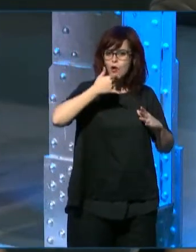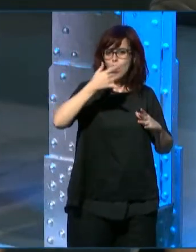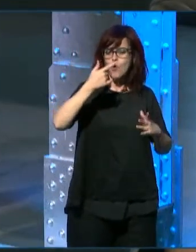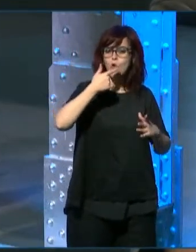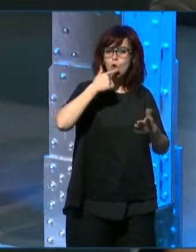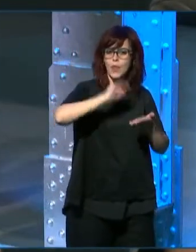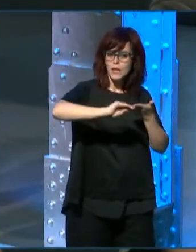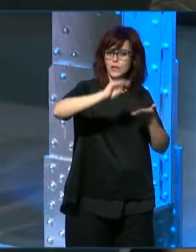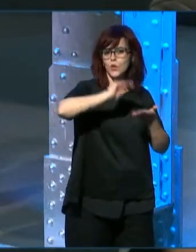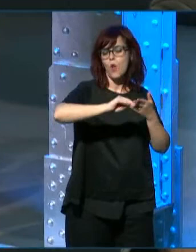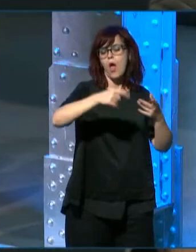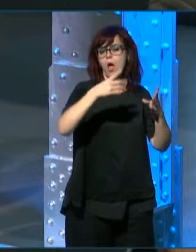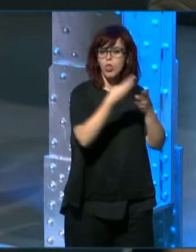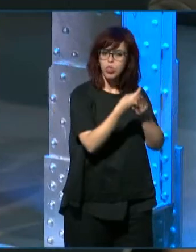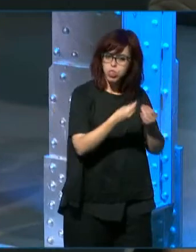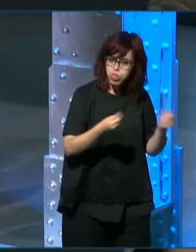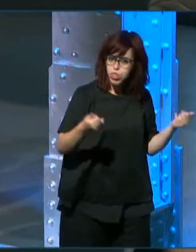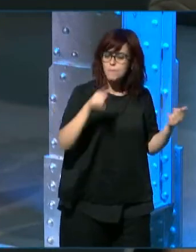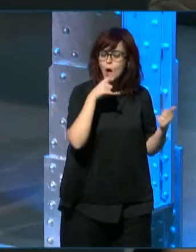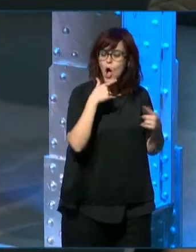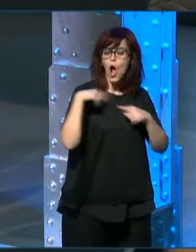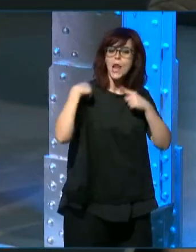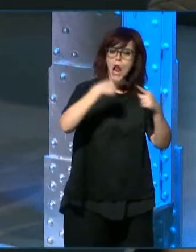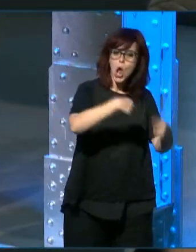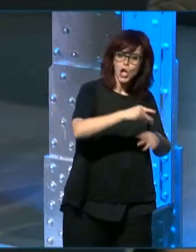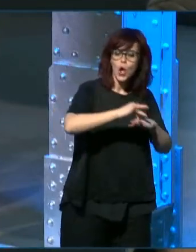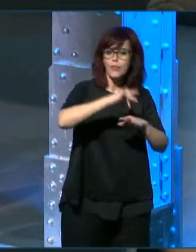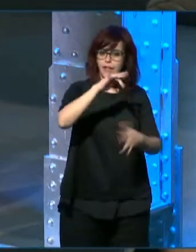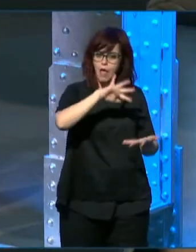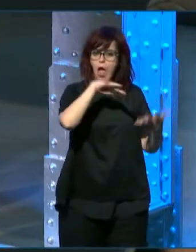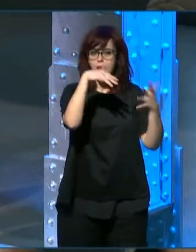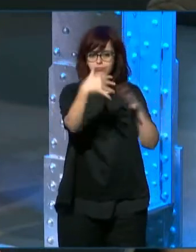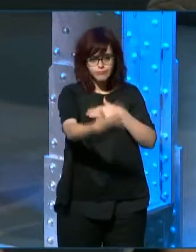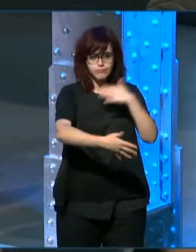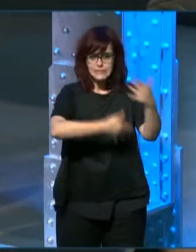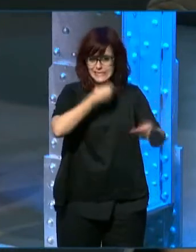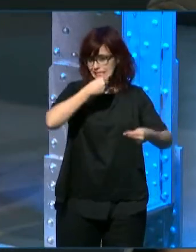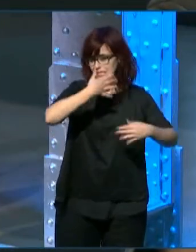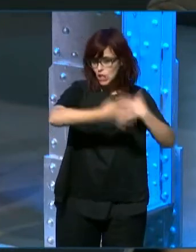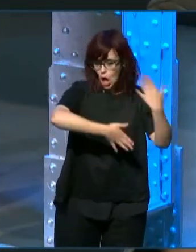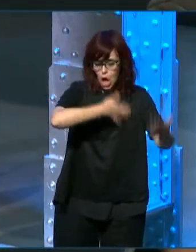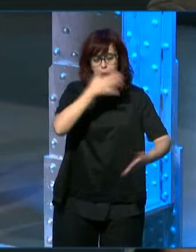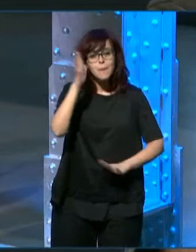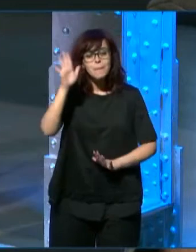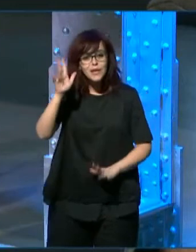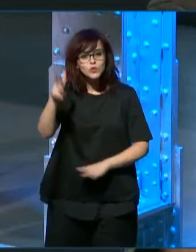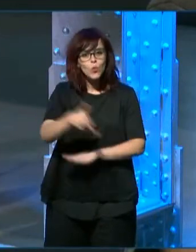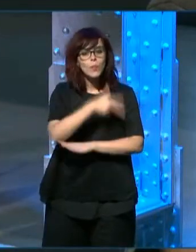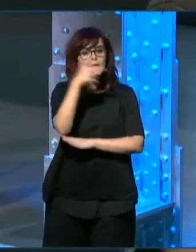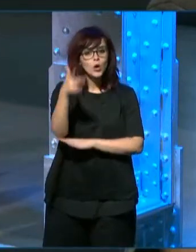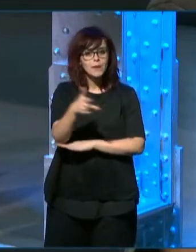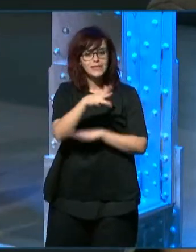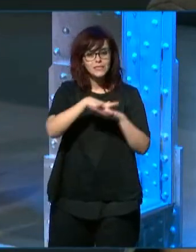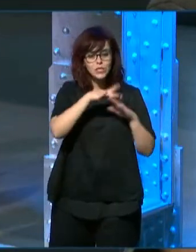estamos perdiendo por el cambio de lo analógico y a lo digital y todas estas historias. Pero, por otra parte, es un documental que une